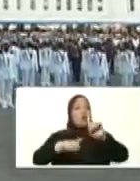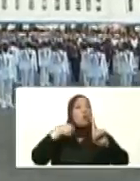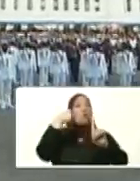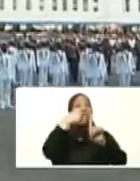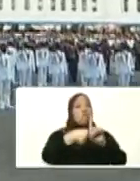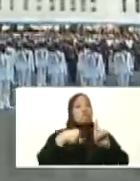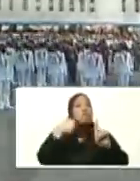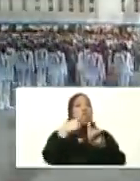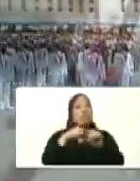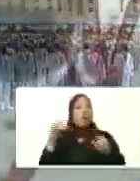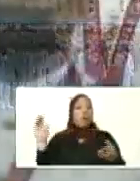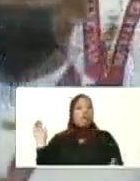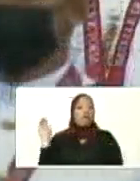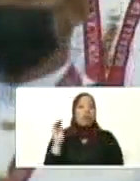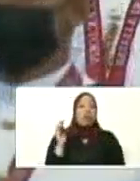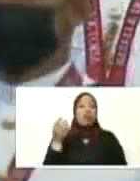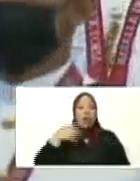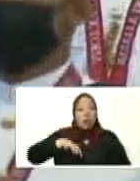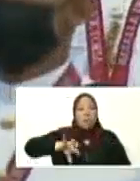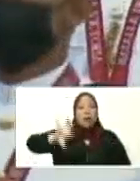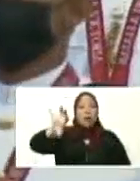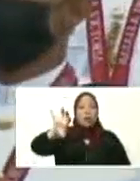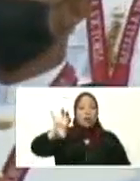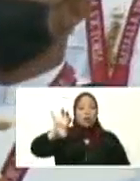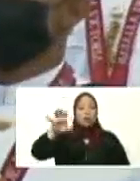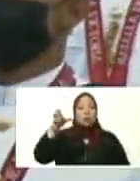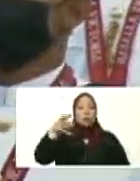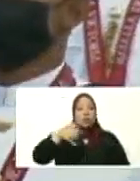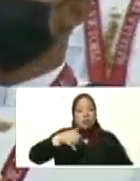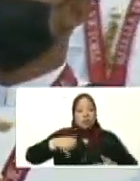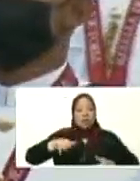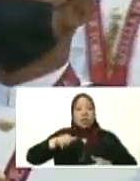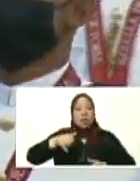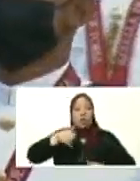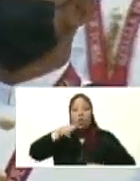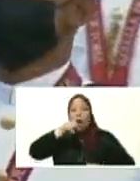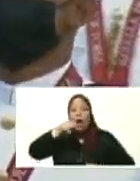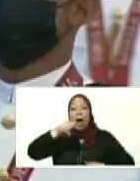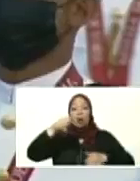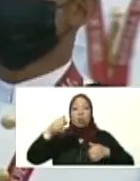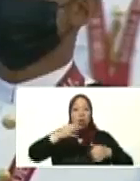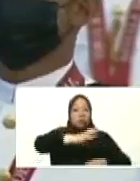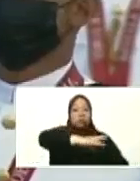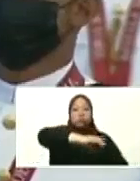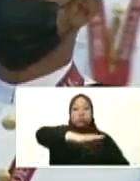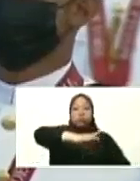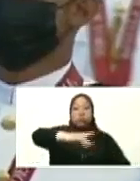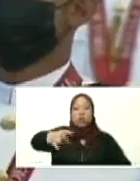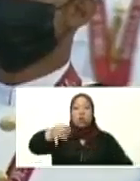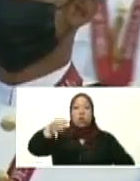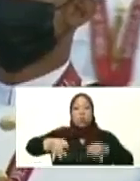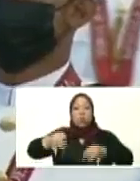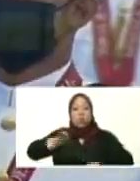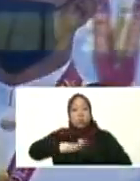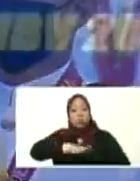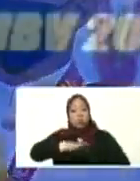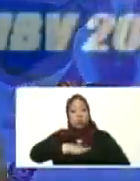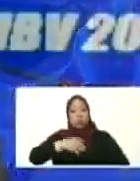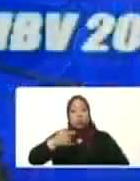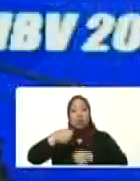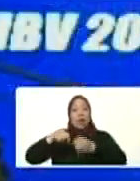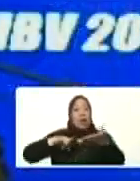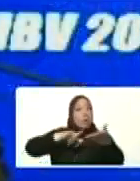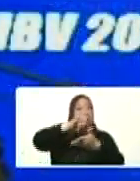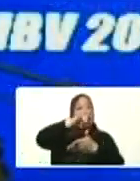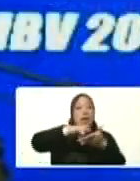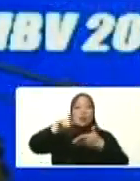muchachos. Los caminos de la patria, sus aguas jurisdiccionales, su espacio aéreo esperan por